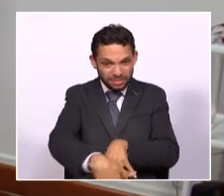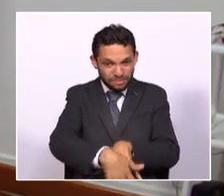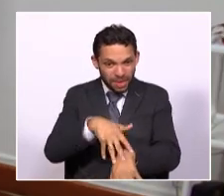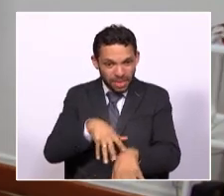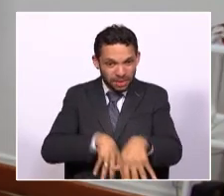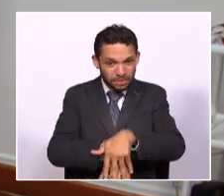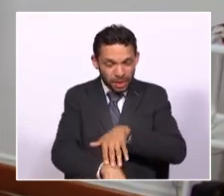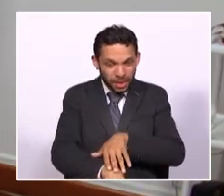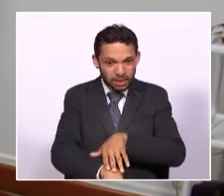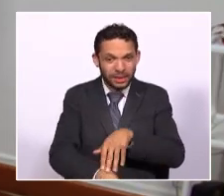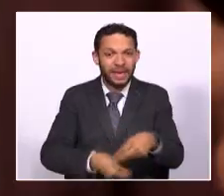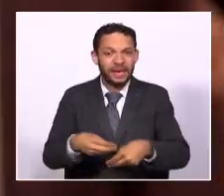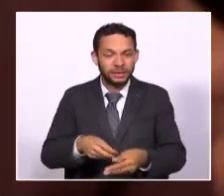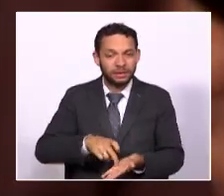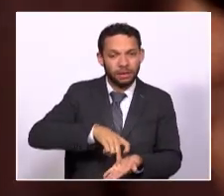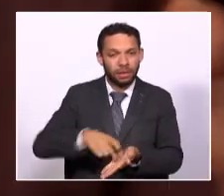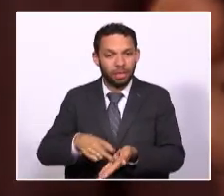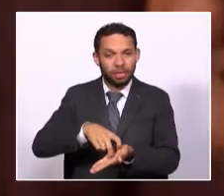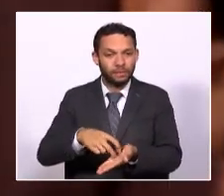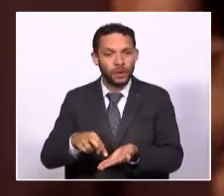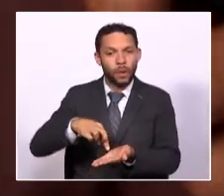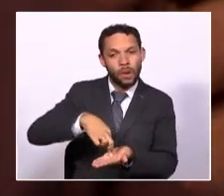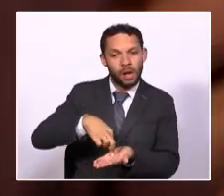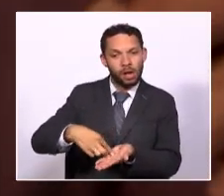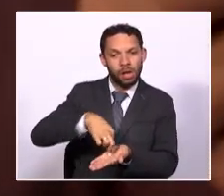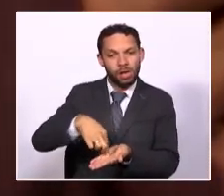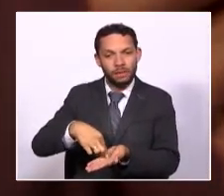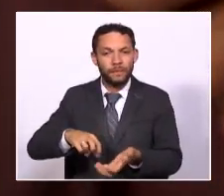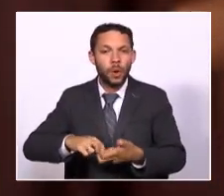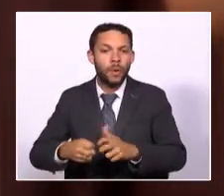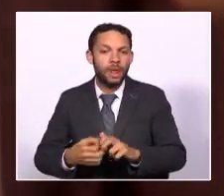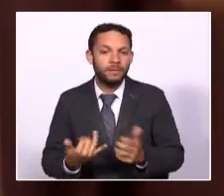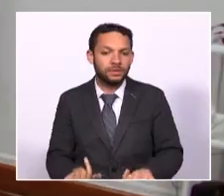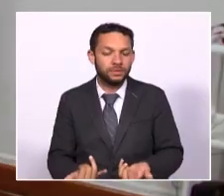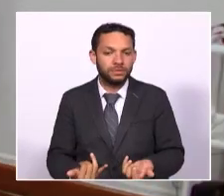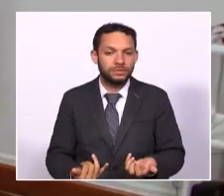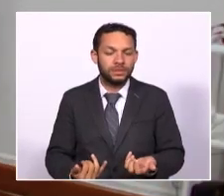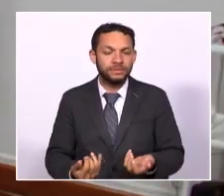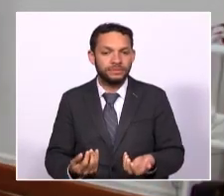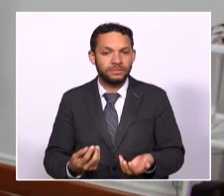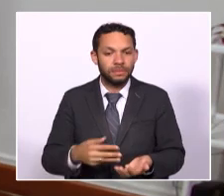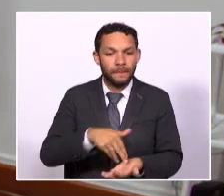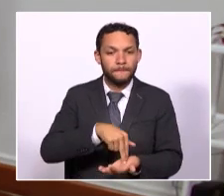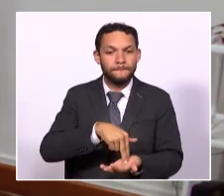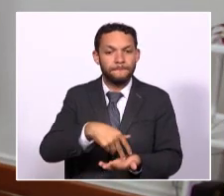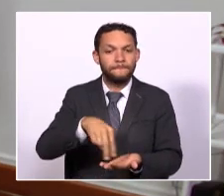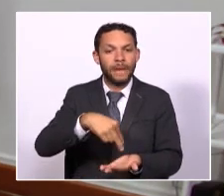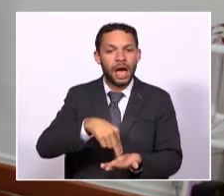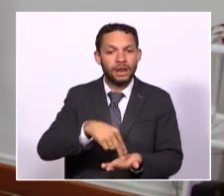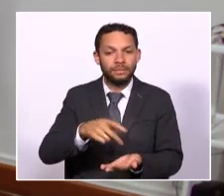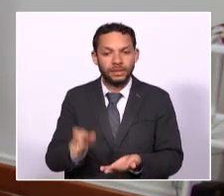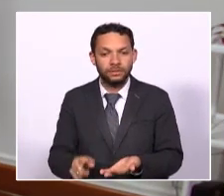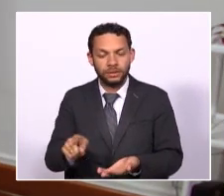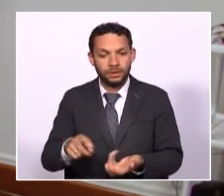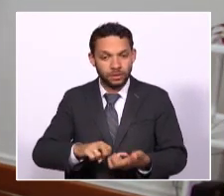levantarla acá y esto empieza a cambiar de posición. ¿Una pasta endereza ese